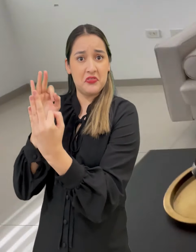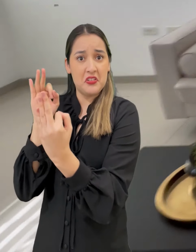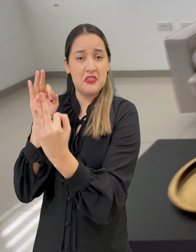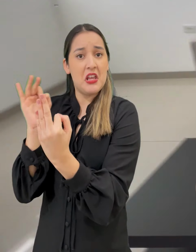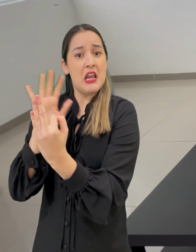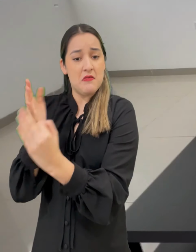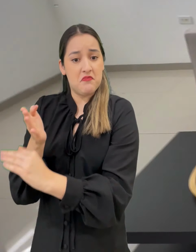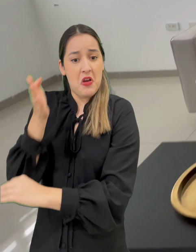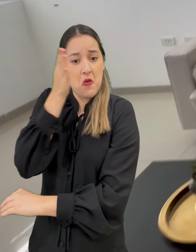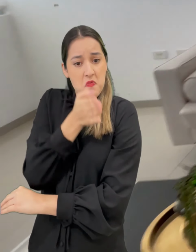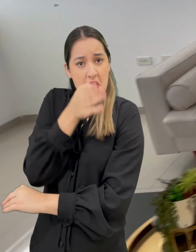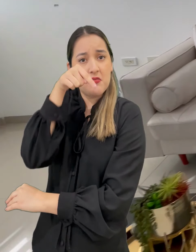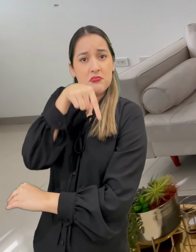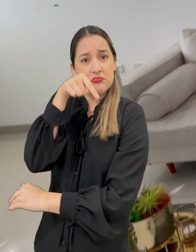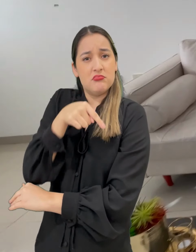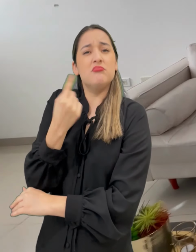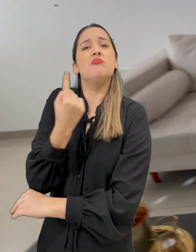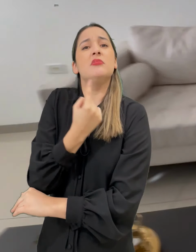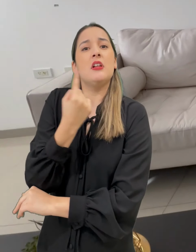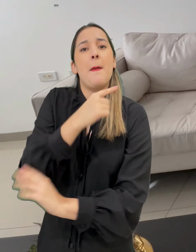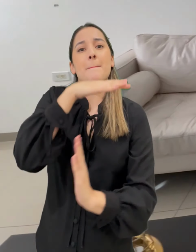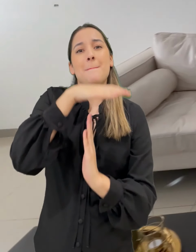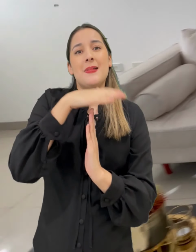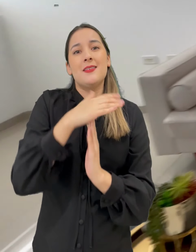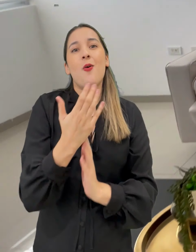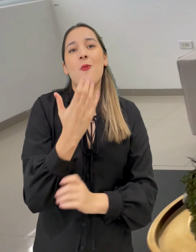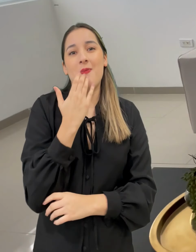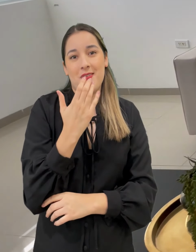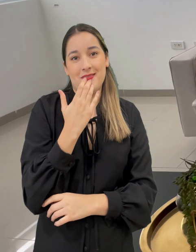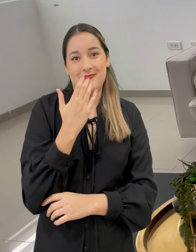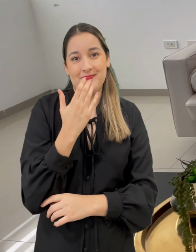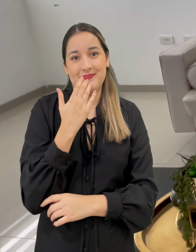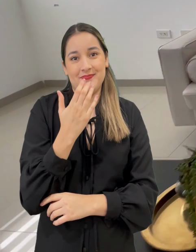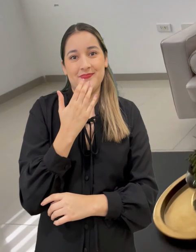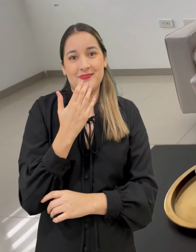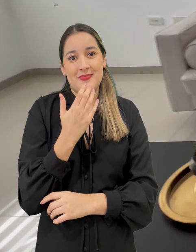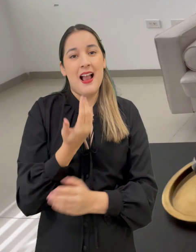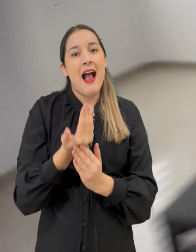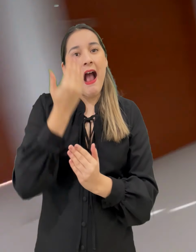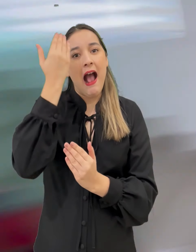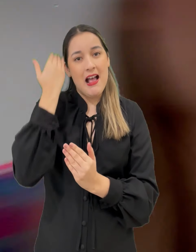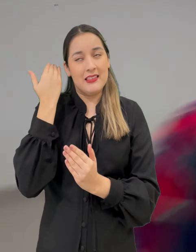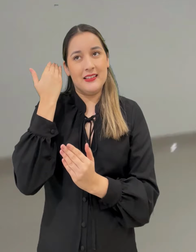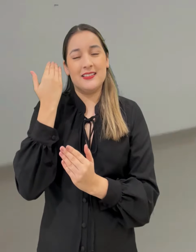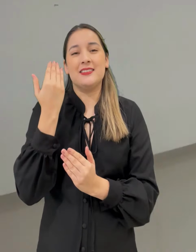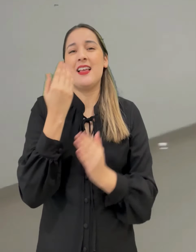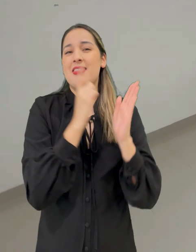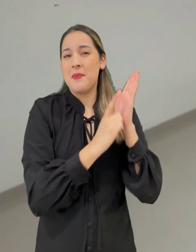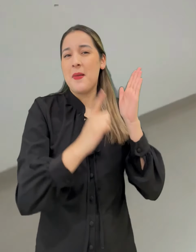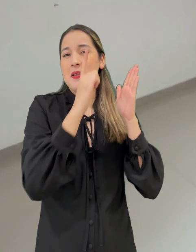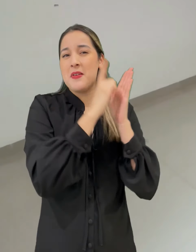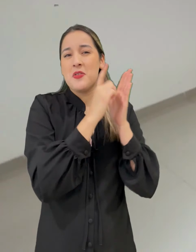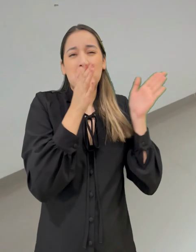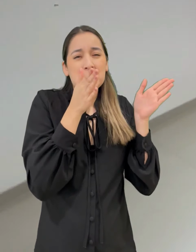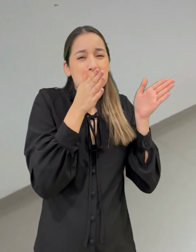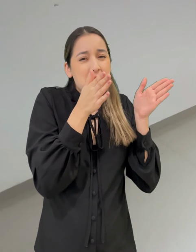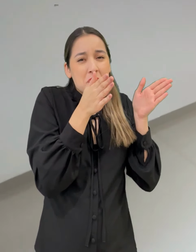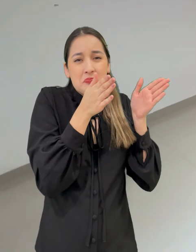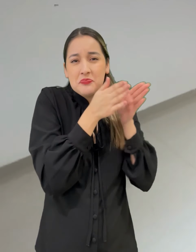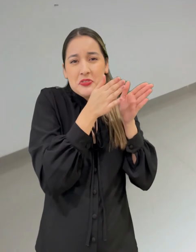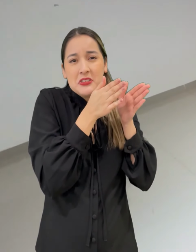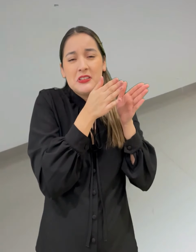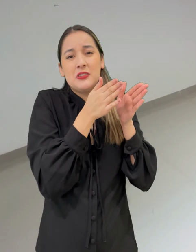y ya a un lado pues teníamos el comedor que en un primer departamento hubo un comedor muy